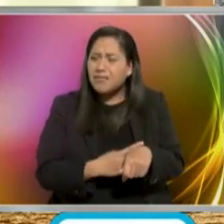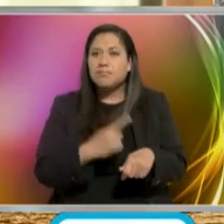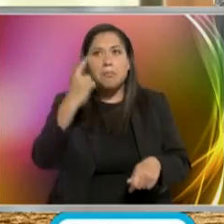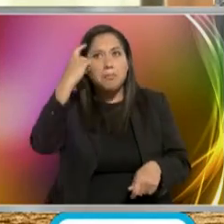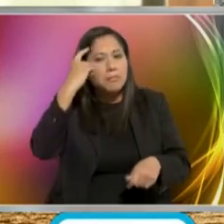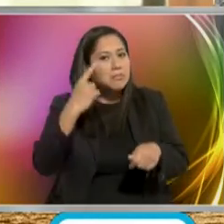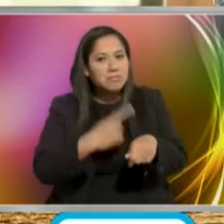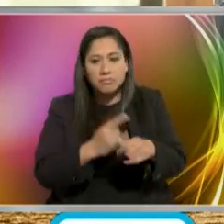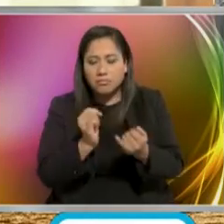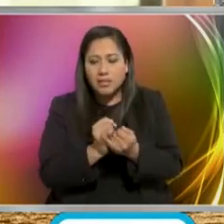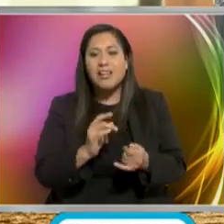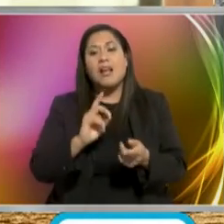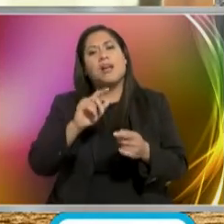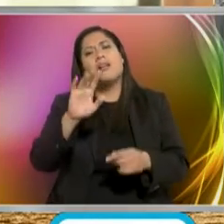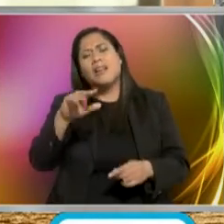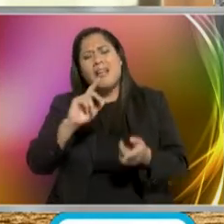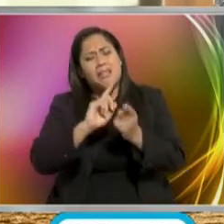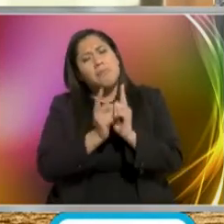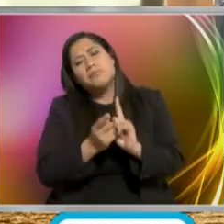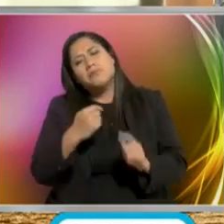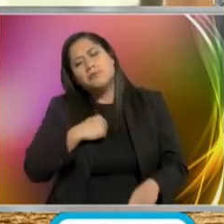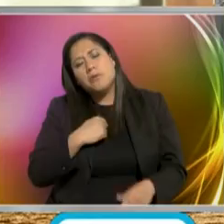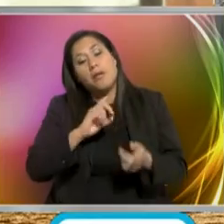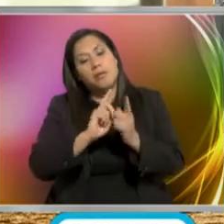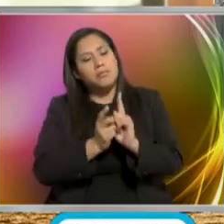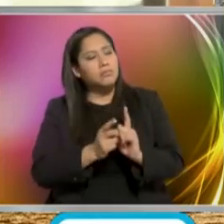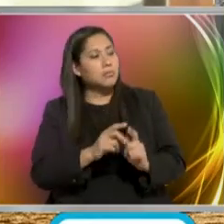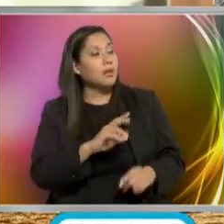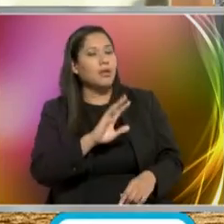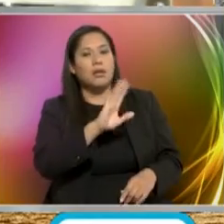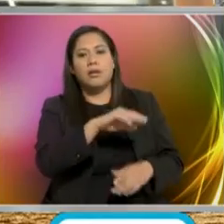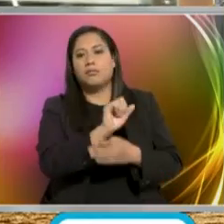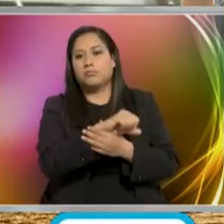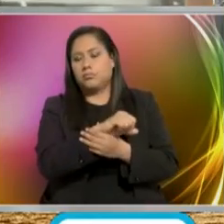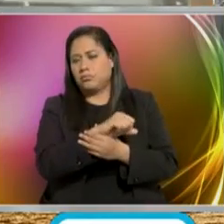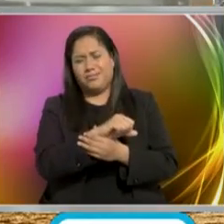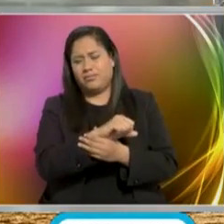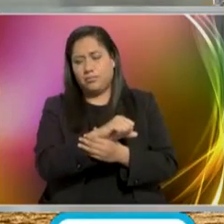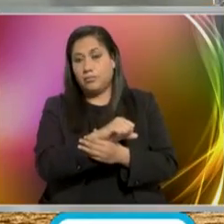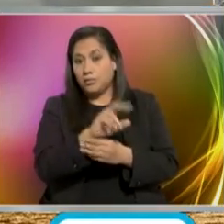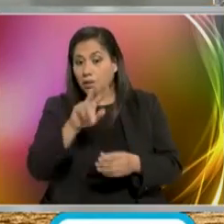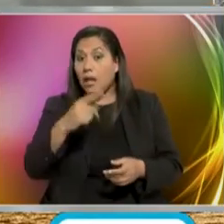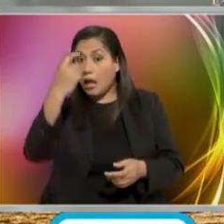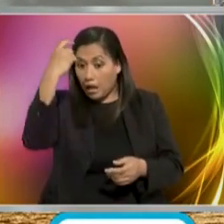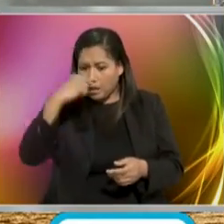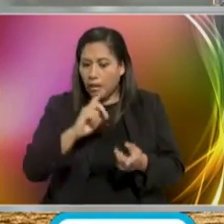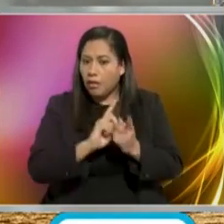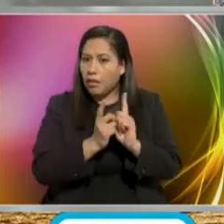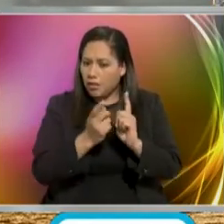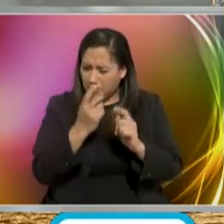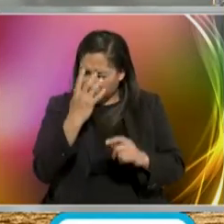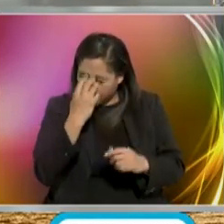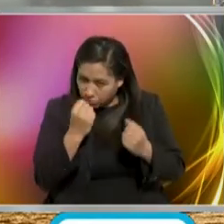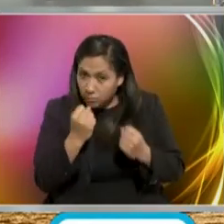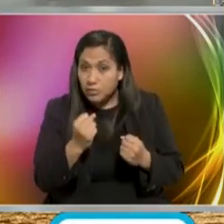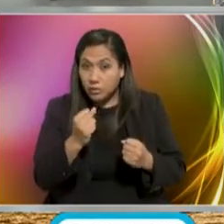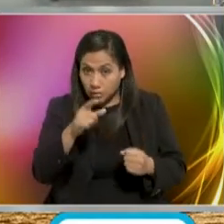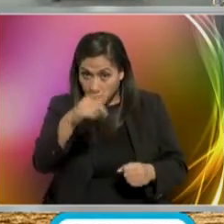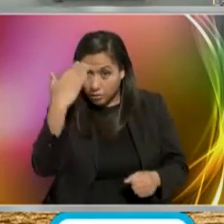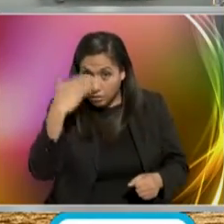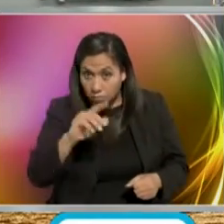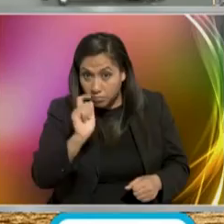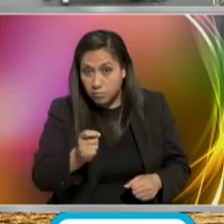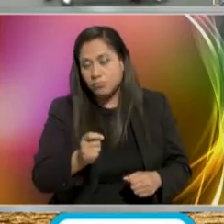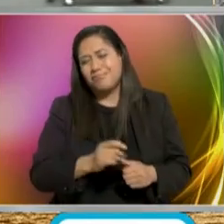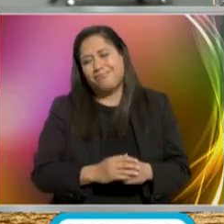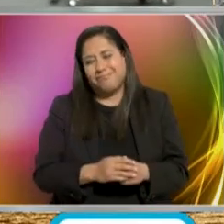realidad qué es la depresión, porque dice, ¡ay, estoy deprimido! Así es. No, sí, se nota, ¿no? No sabemos en realidad qué es la depresión. Y no sabemos a lo que puede